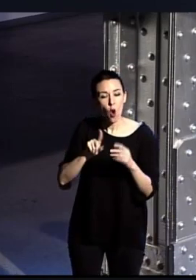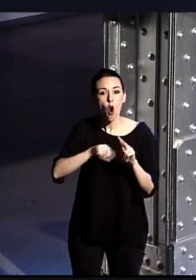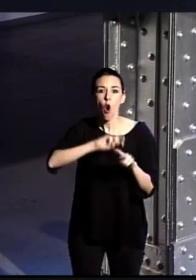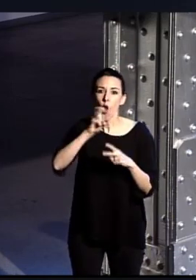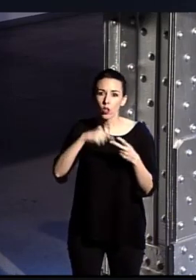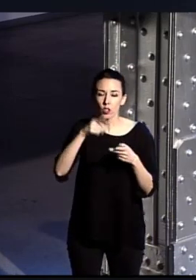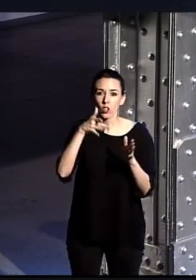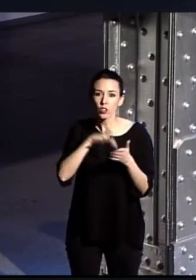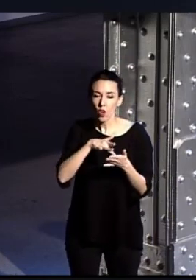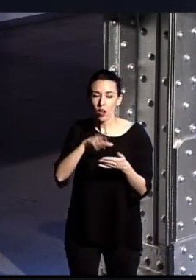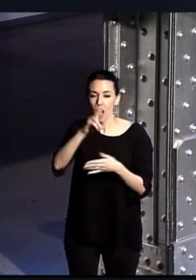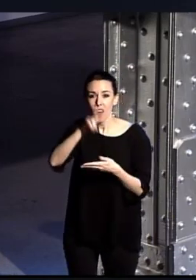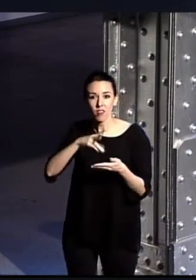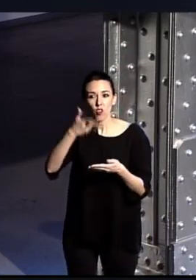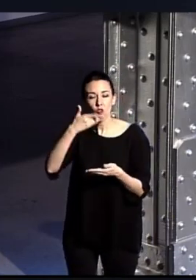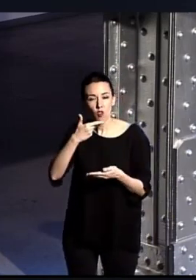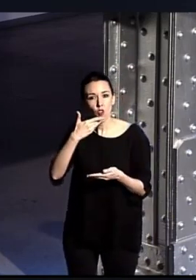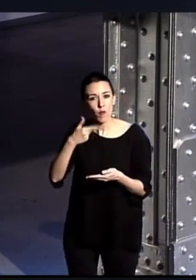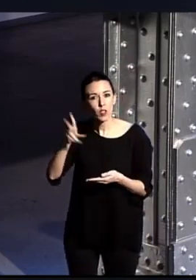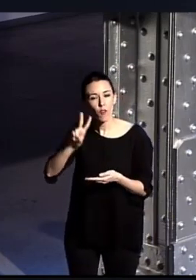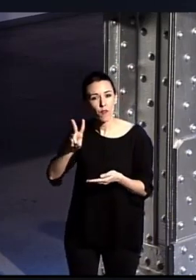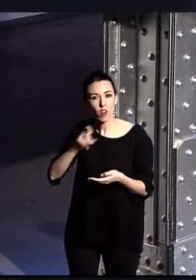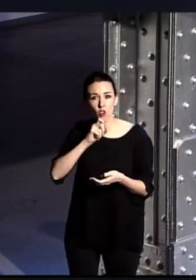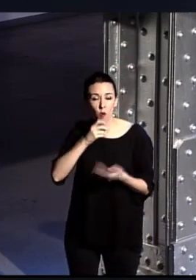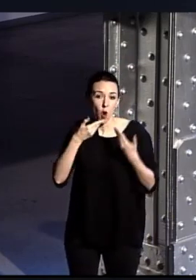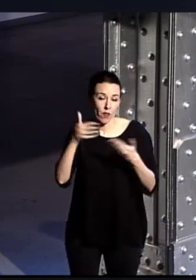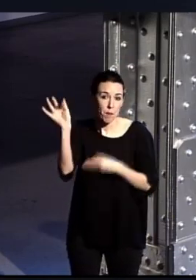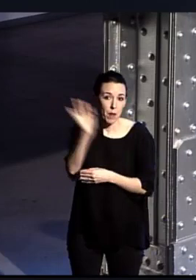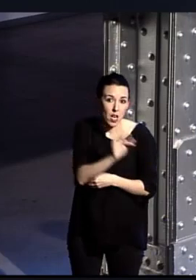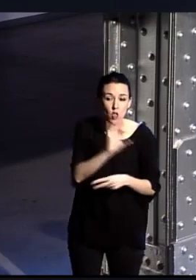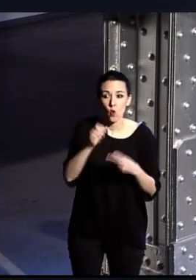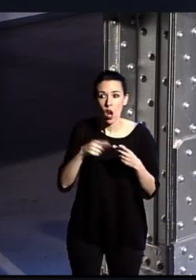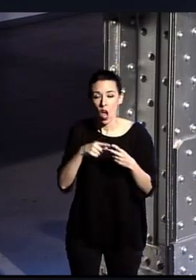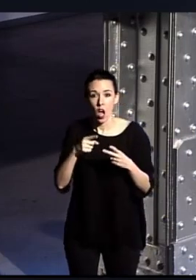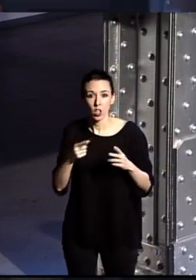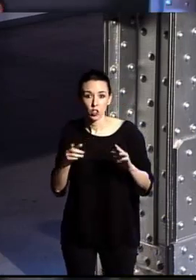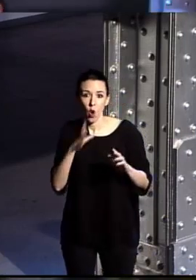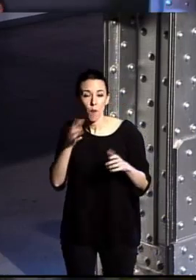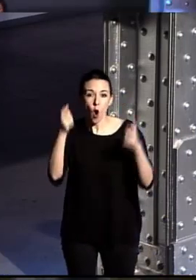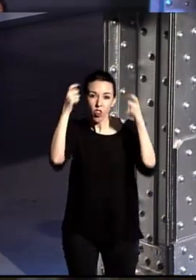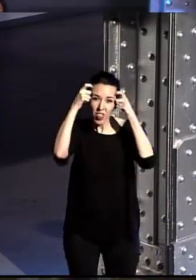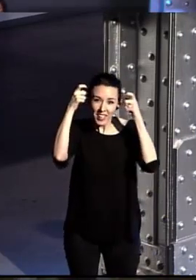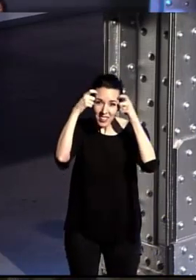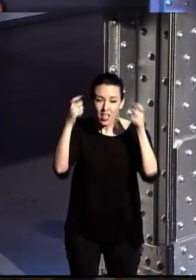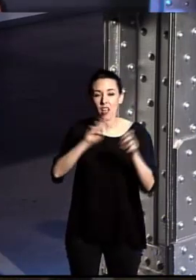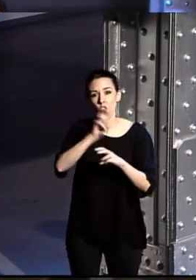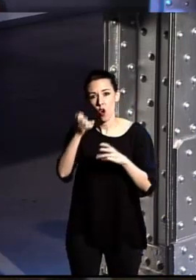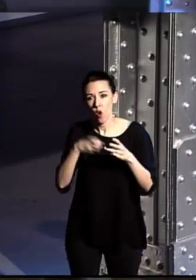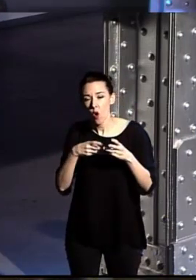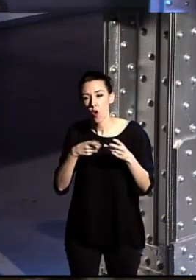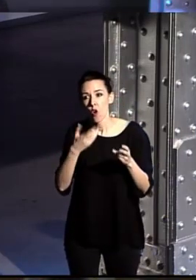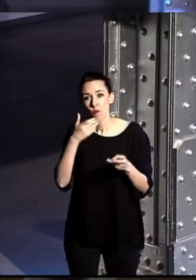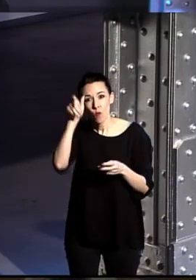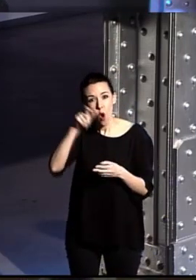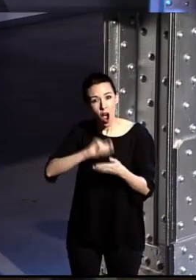accedido a la lectura, al conocimiento de Julio Verne ya por las películas, por las reinterpretaciones de Disney, por las muchas reinterpretaciones de un